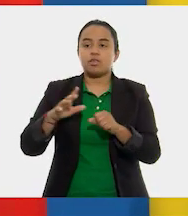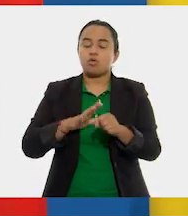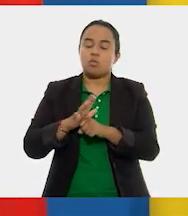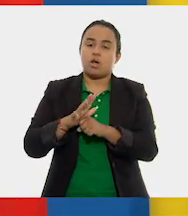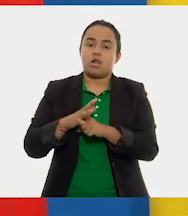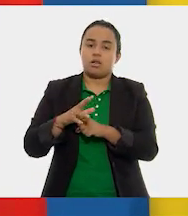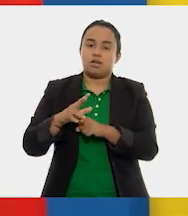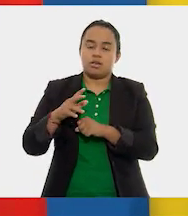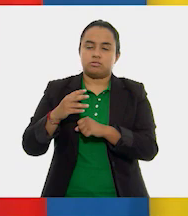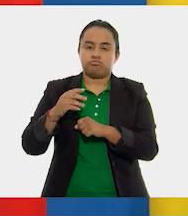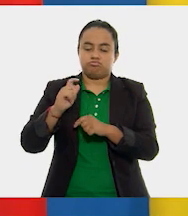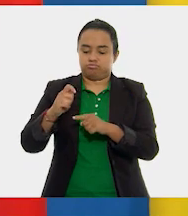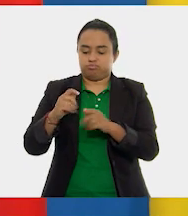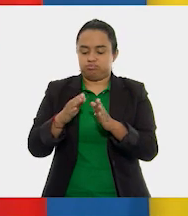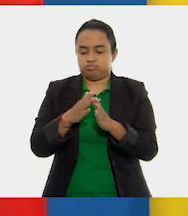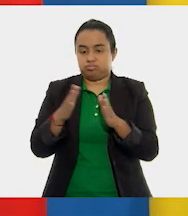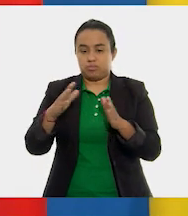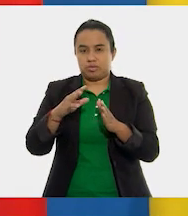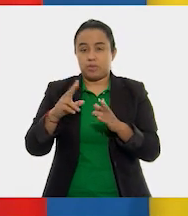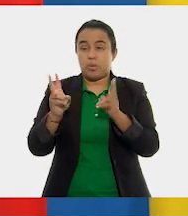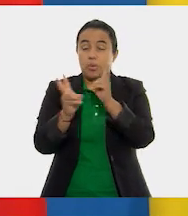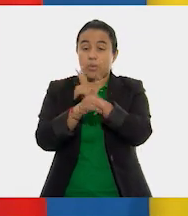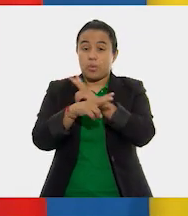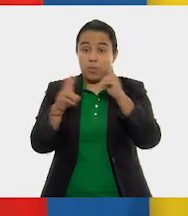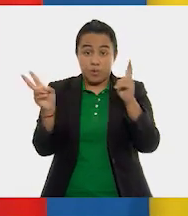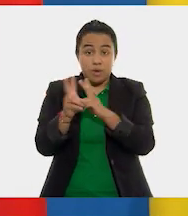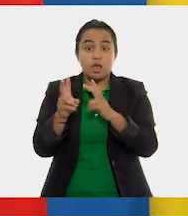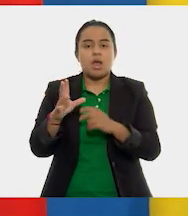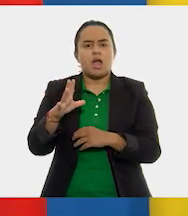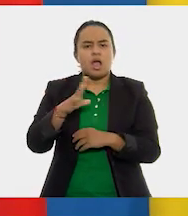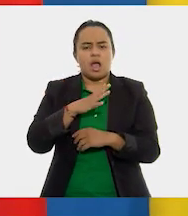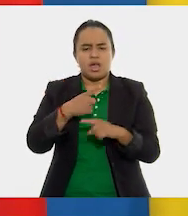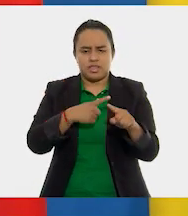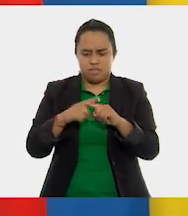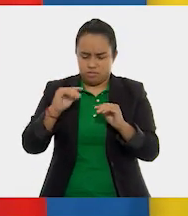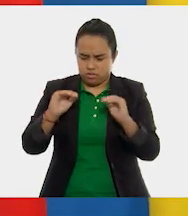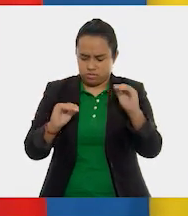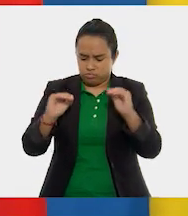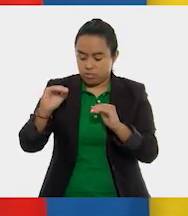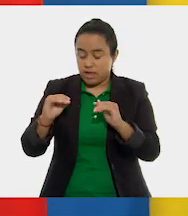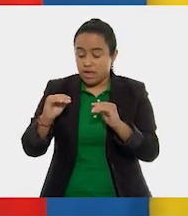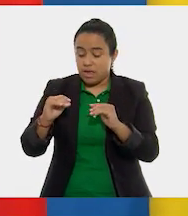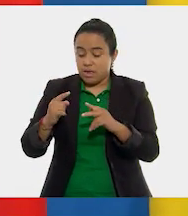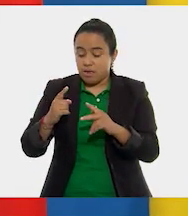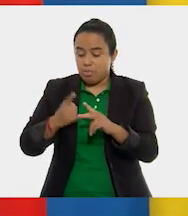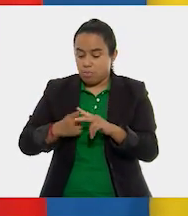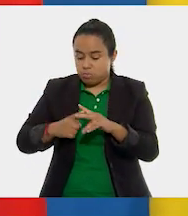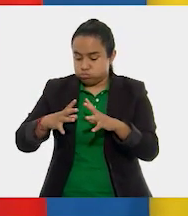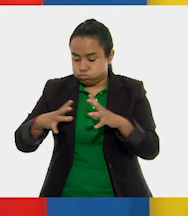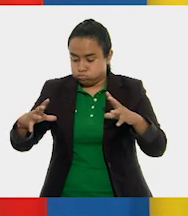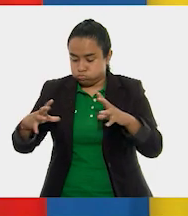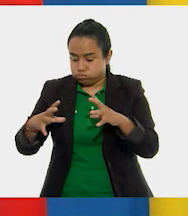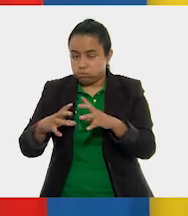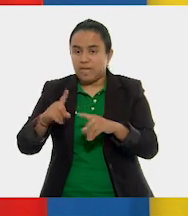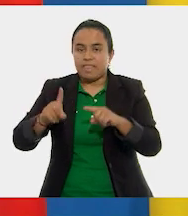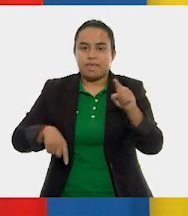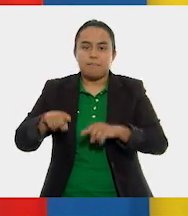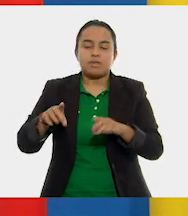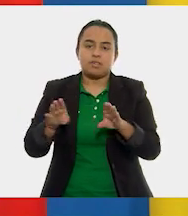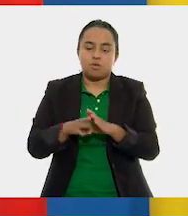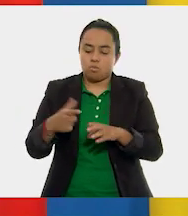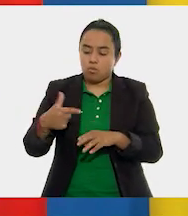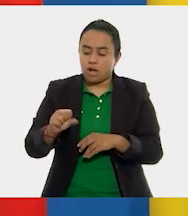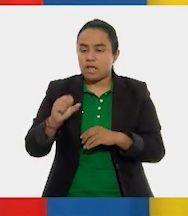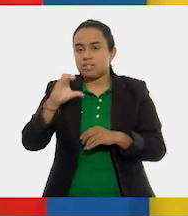Es decir, que la misma masa del aire puede tener diferentes volúmenes dependiendo de la temperatura a que se someta este